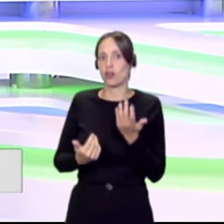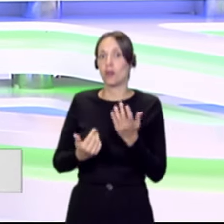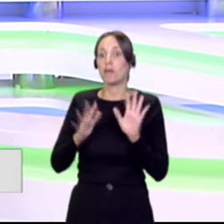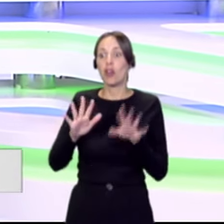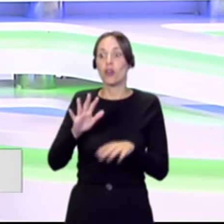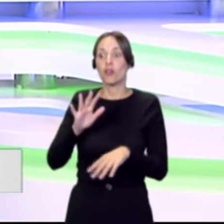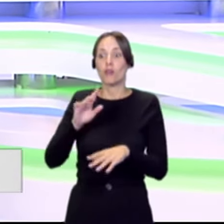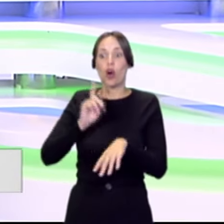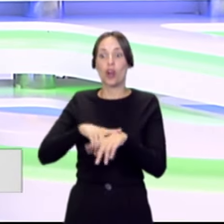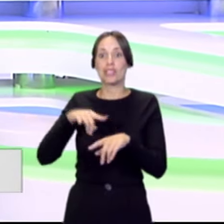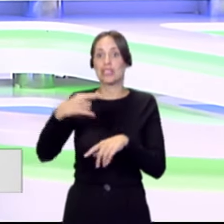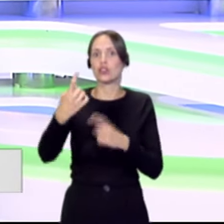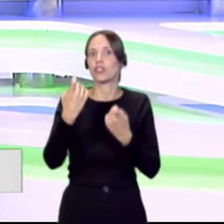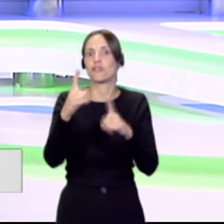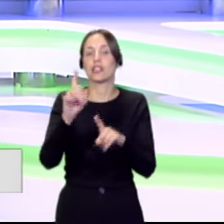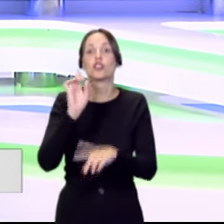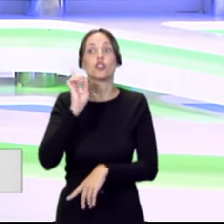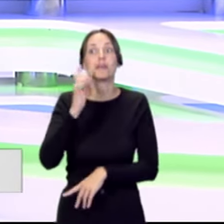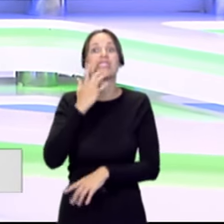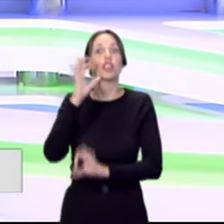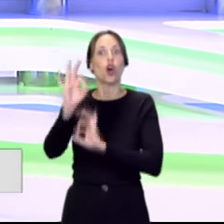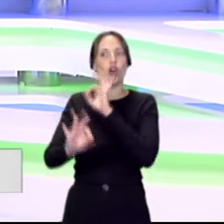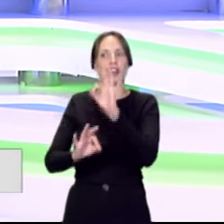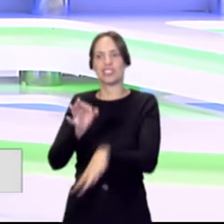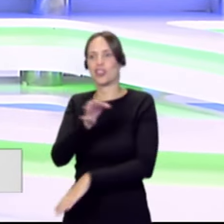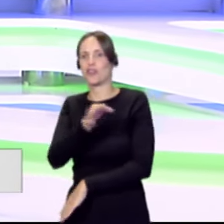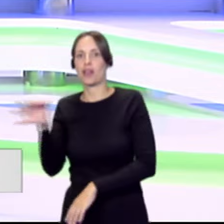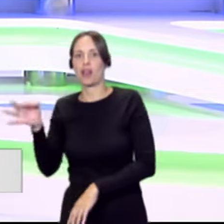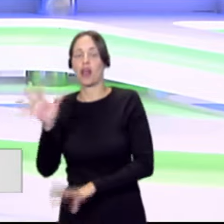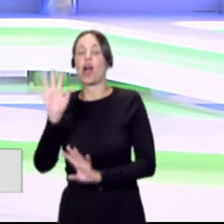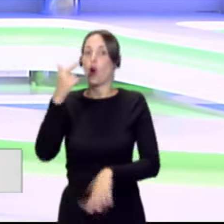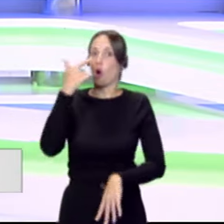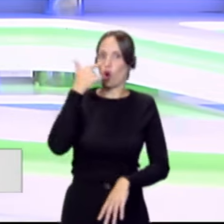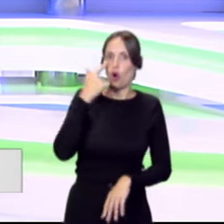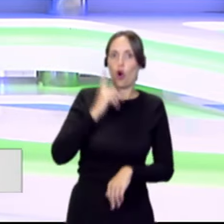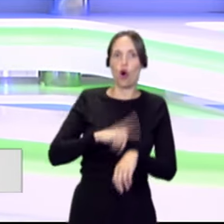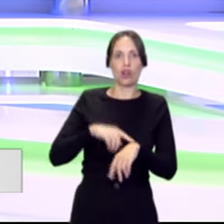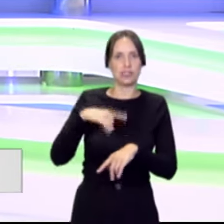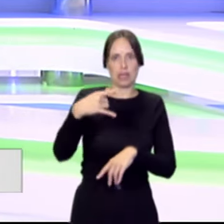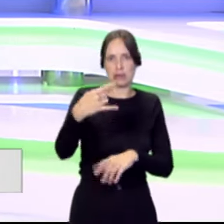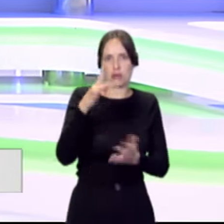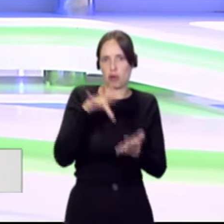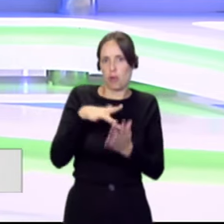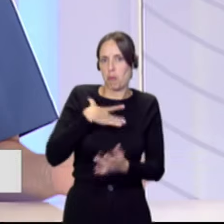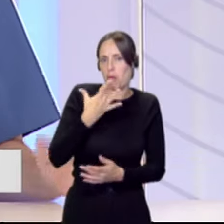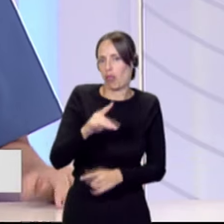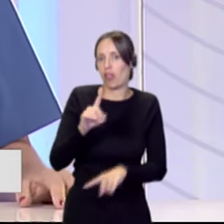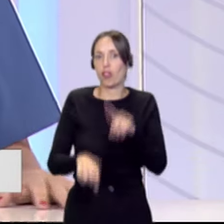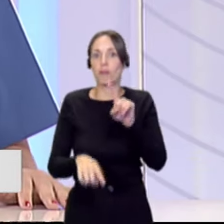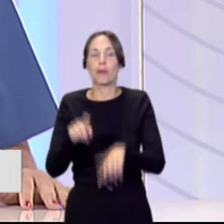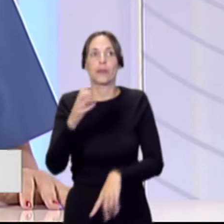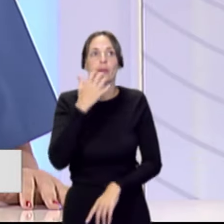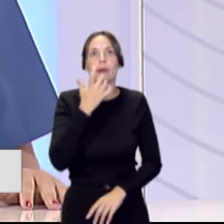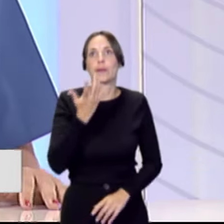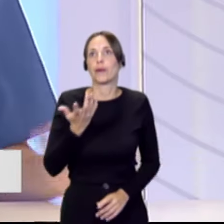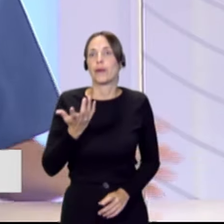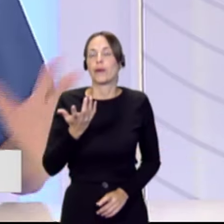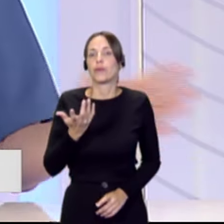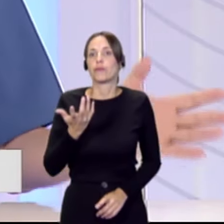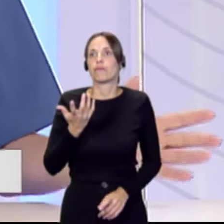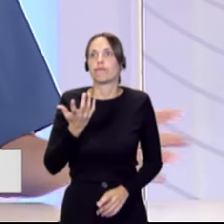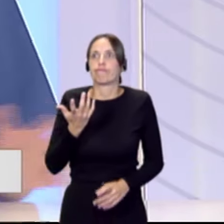bien organizada y sea eficiente y eficaz. Ojo, horas extras se pueden hacer en cualquier momento porque hay momentos en que eso las